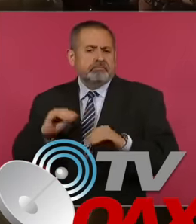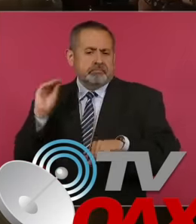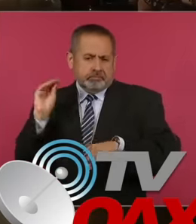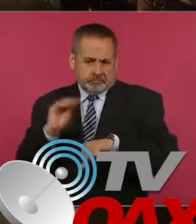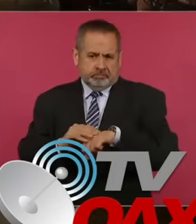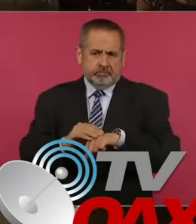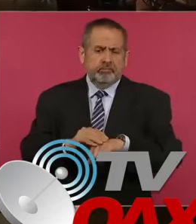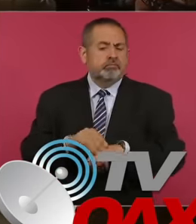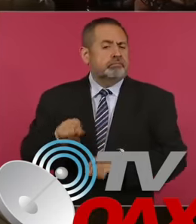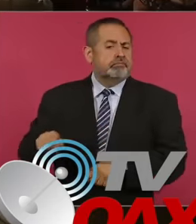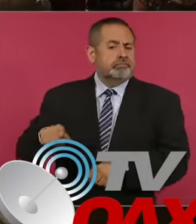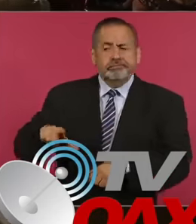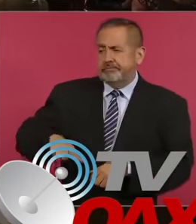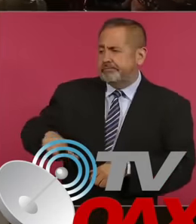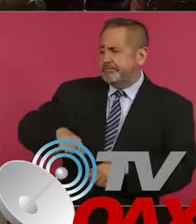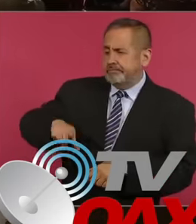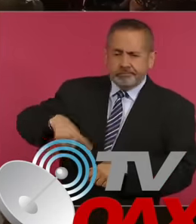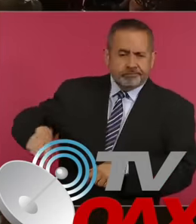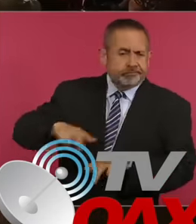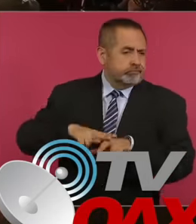el Estado